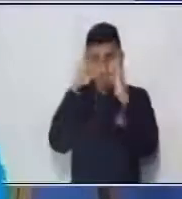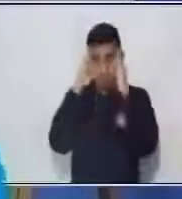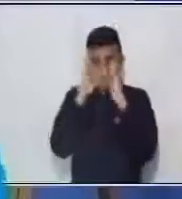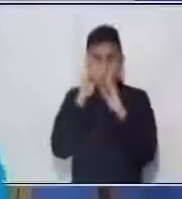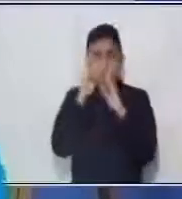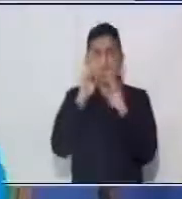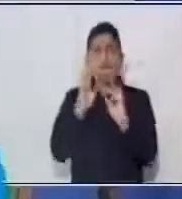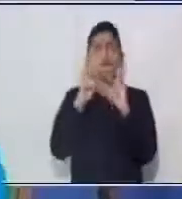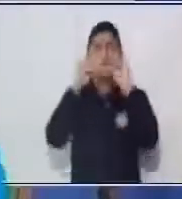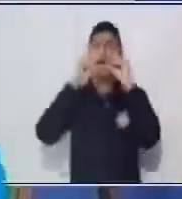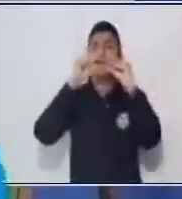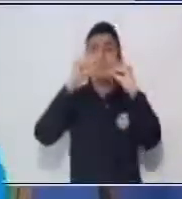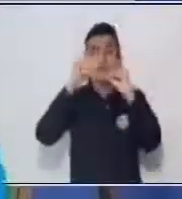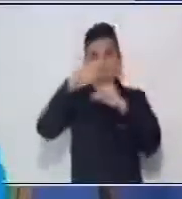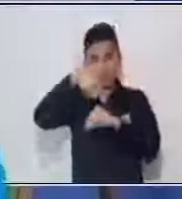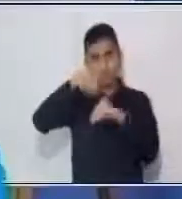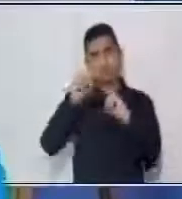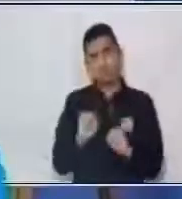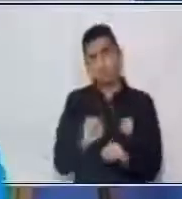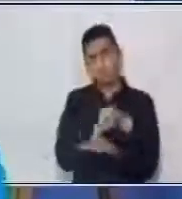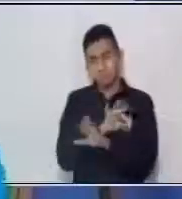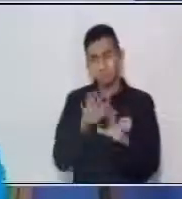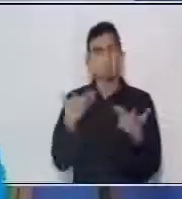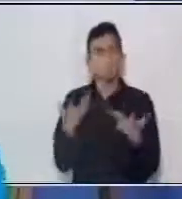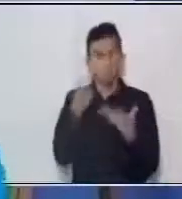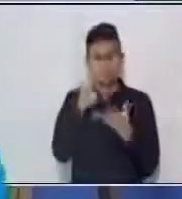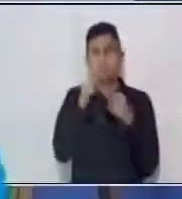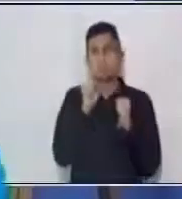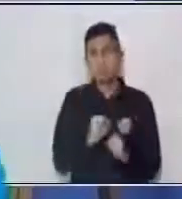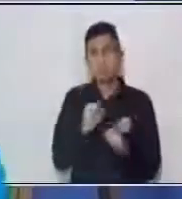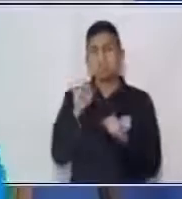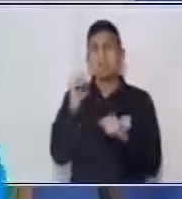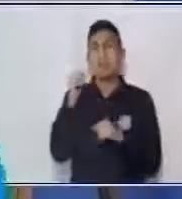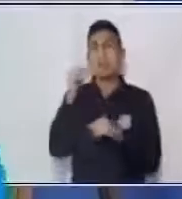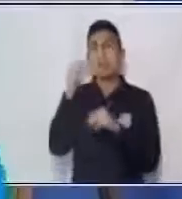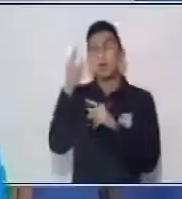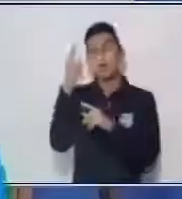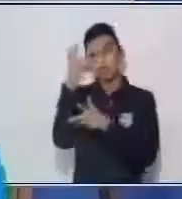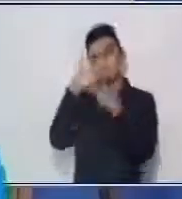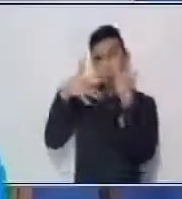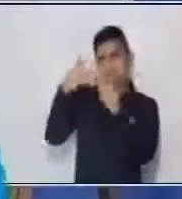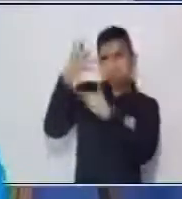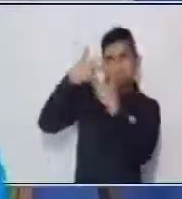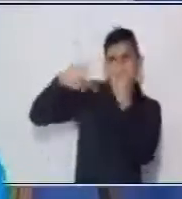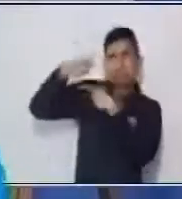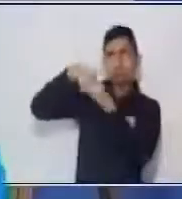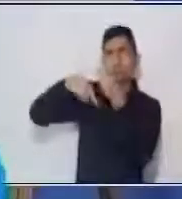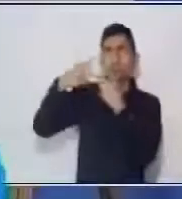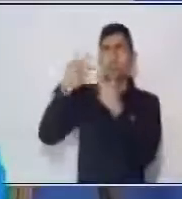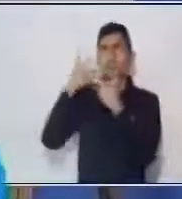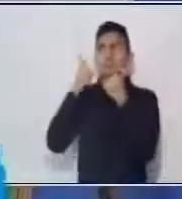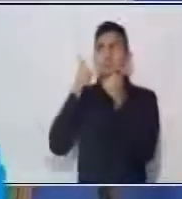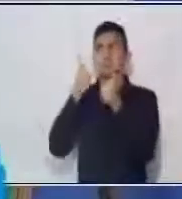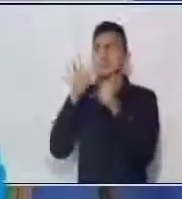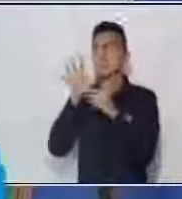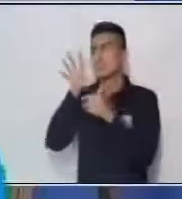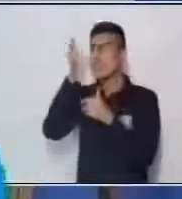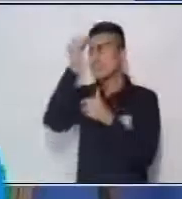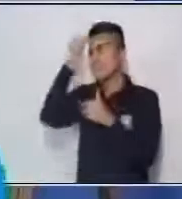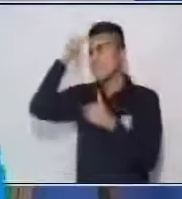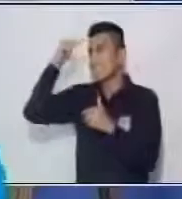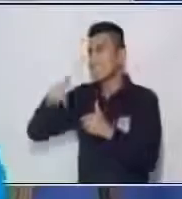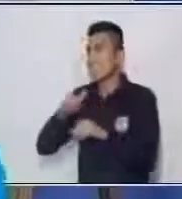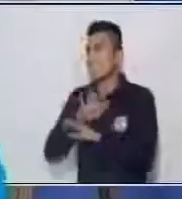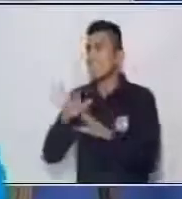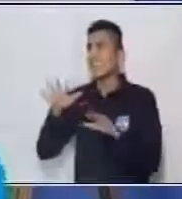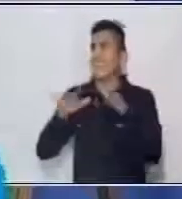que educativo en sí, y ante todo pues puedes comentarle a otra persona que tengas a tu alrededor qué fue lo que aprendiste hoy en el